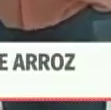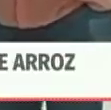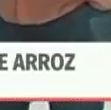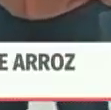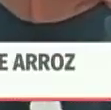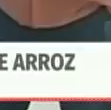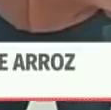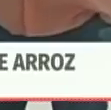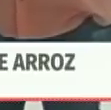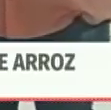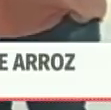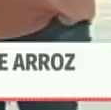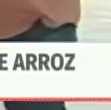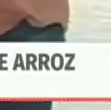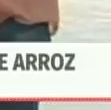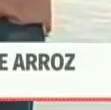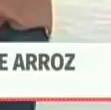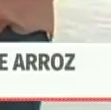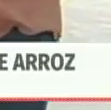anunciarle cerca de